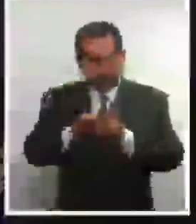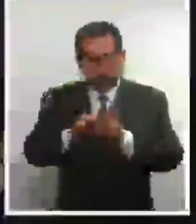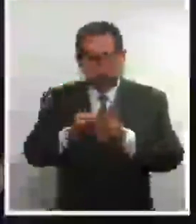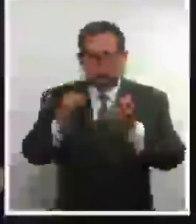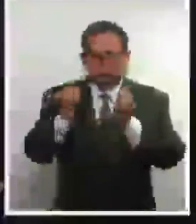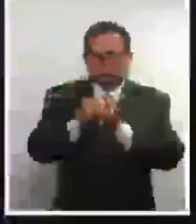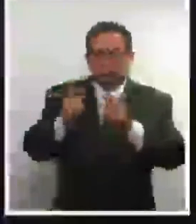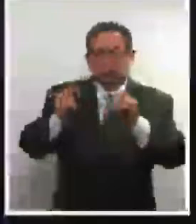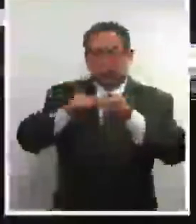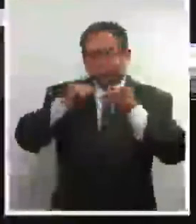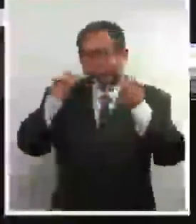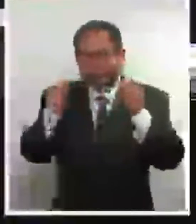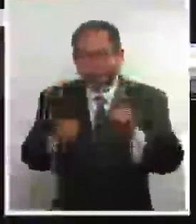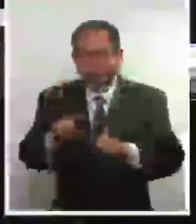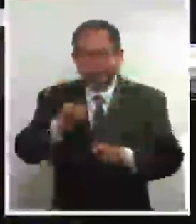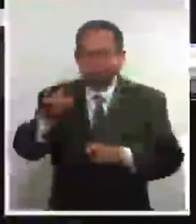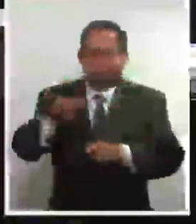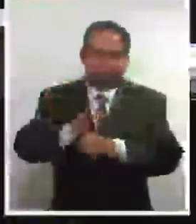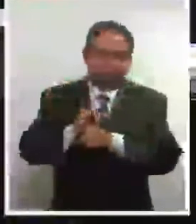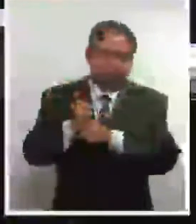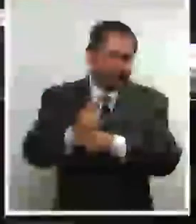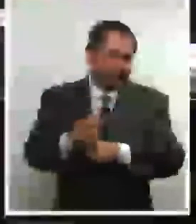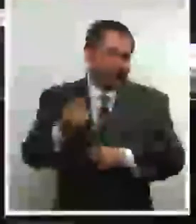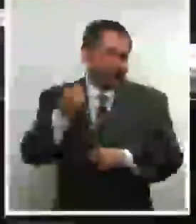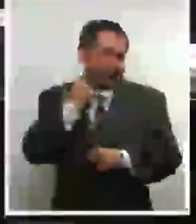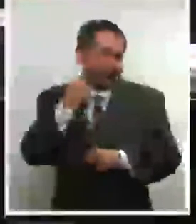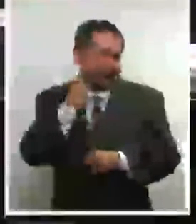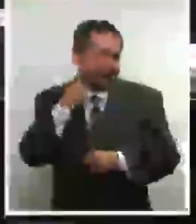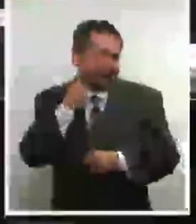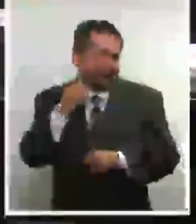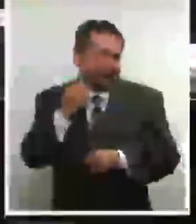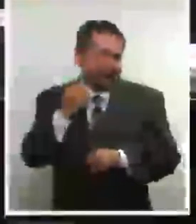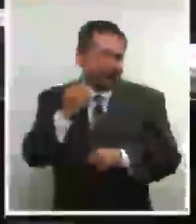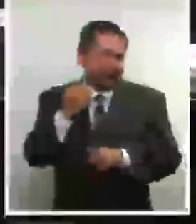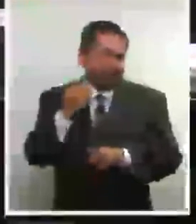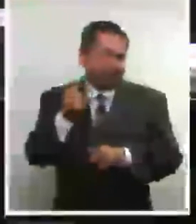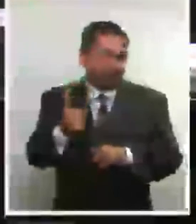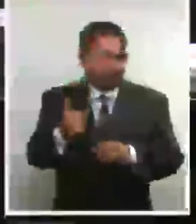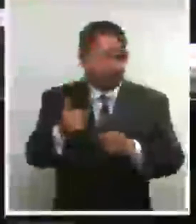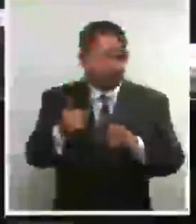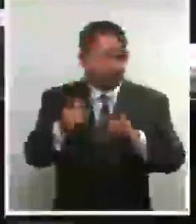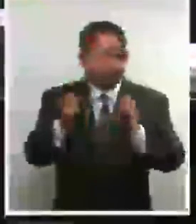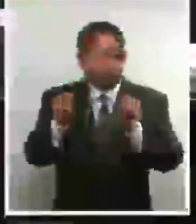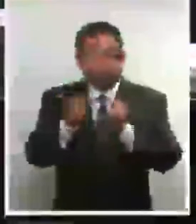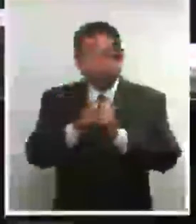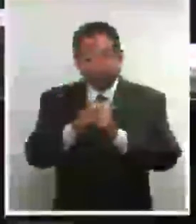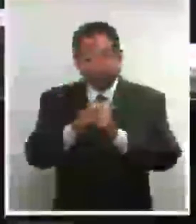con título profesional de licenciado en Derecho y gozar de una